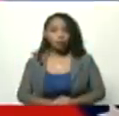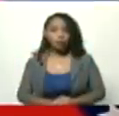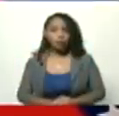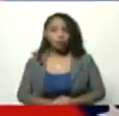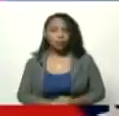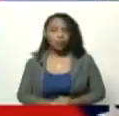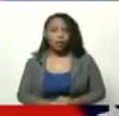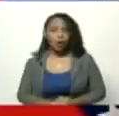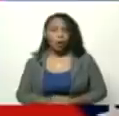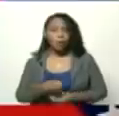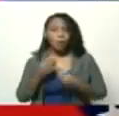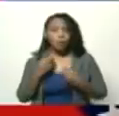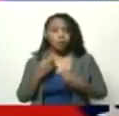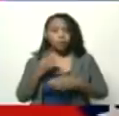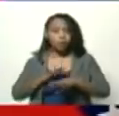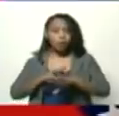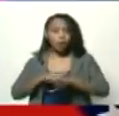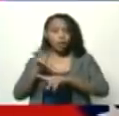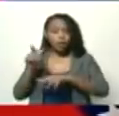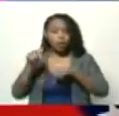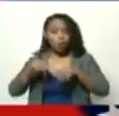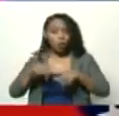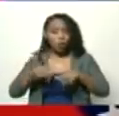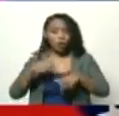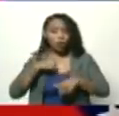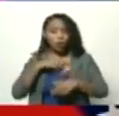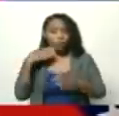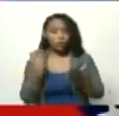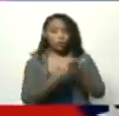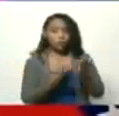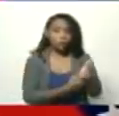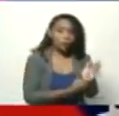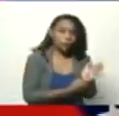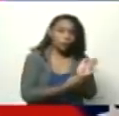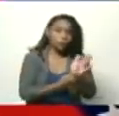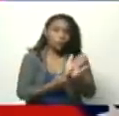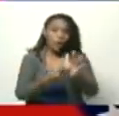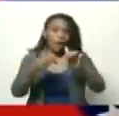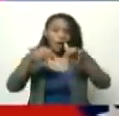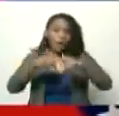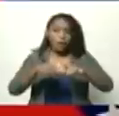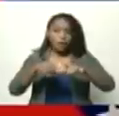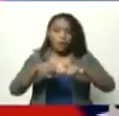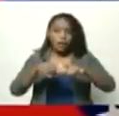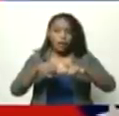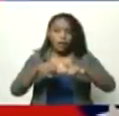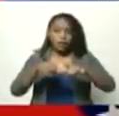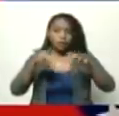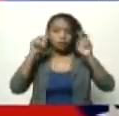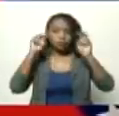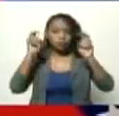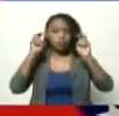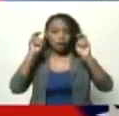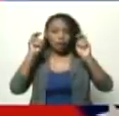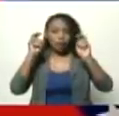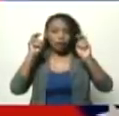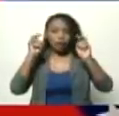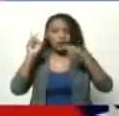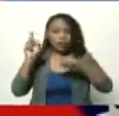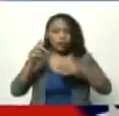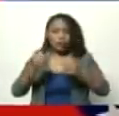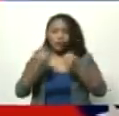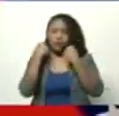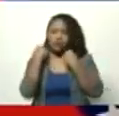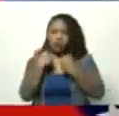Y por eso hoy estamos presentando al país este caso y este duro